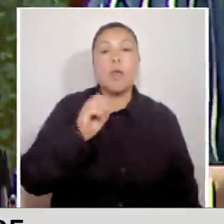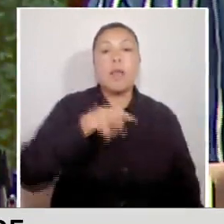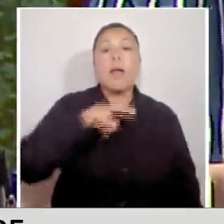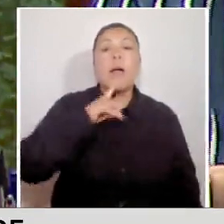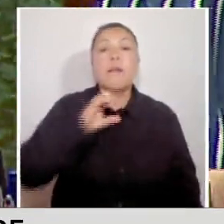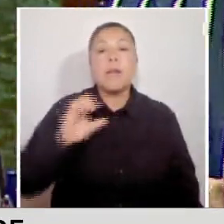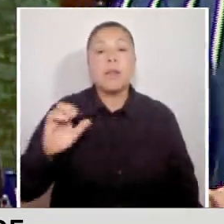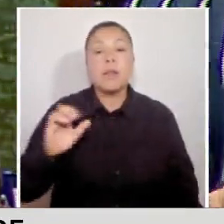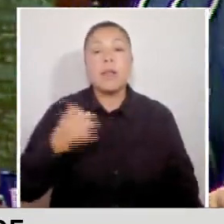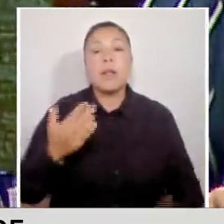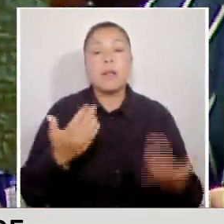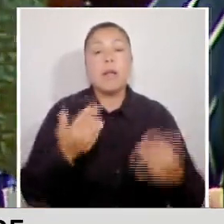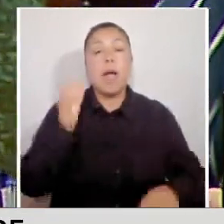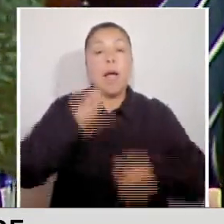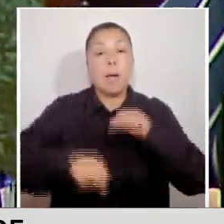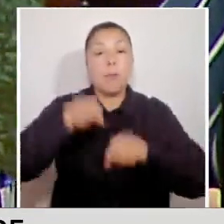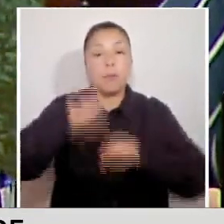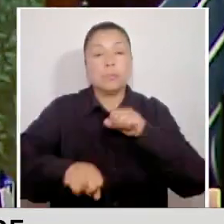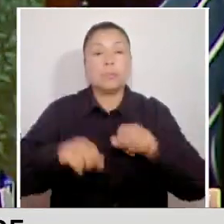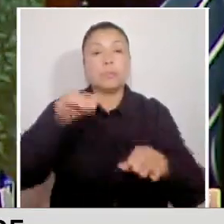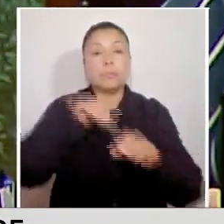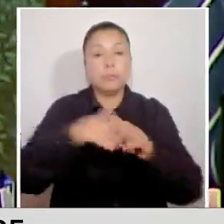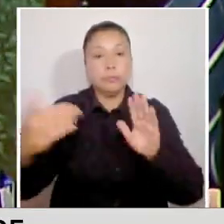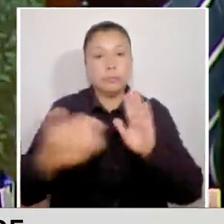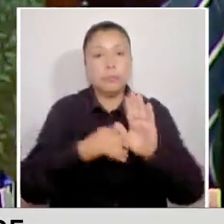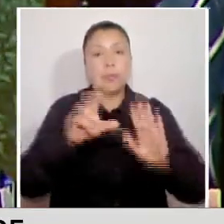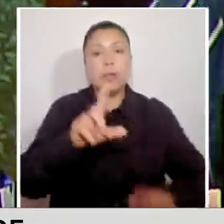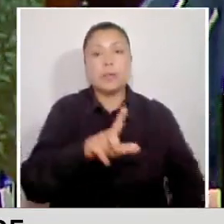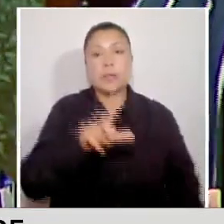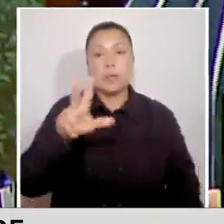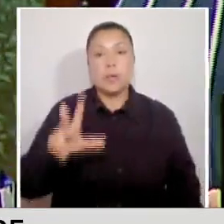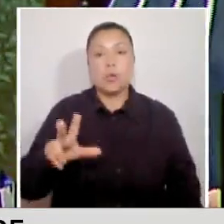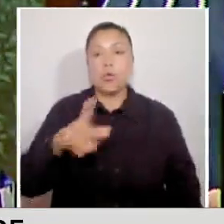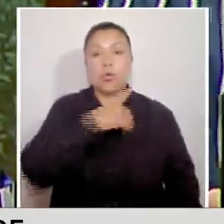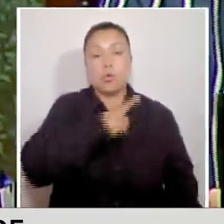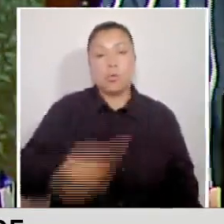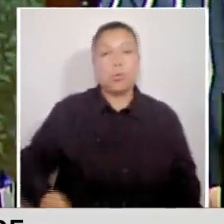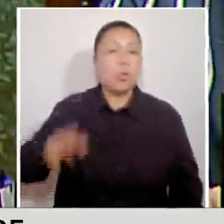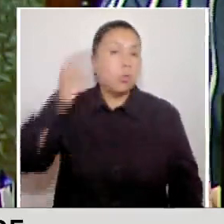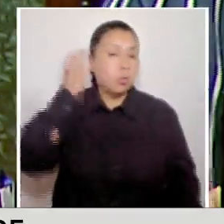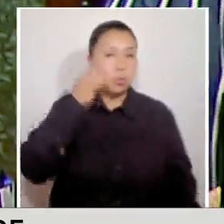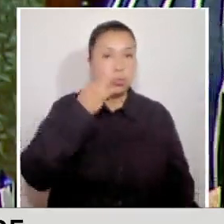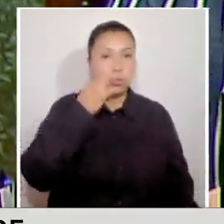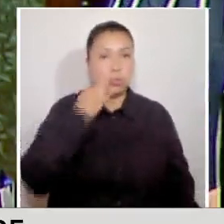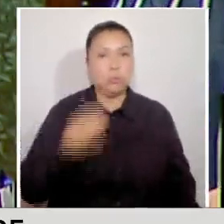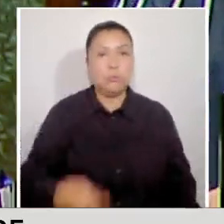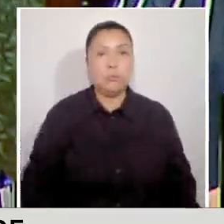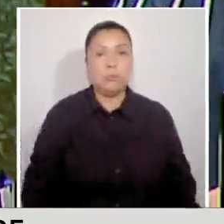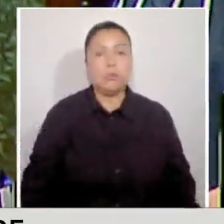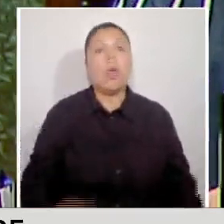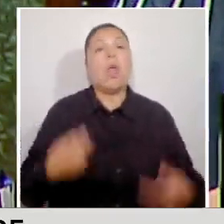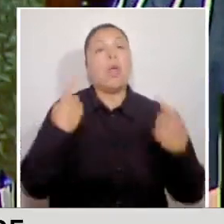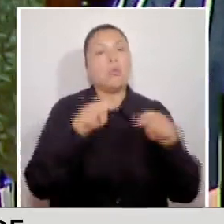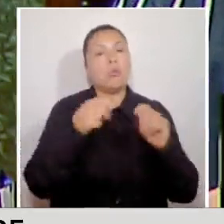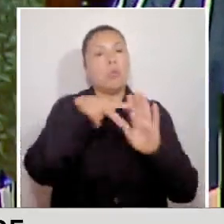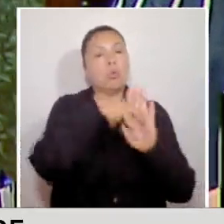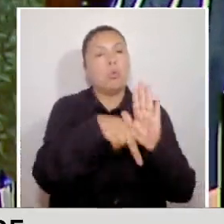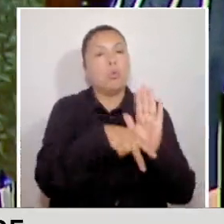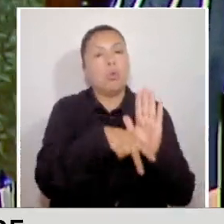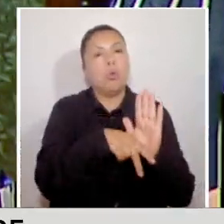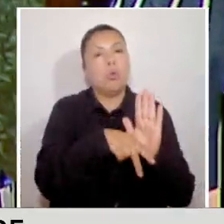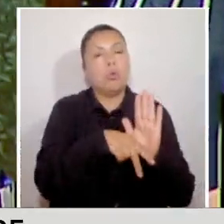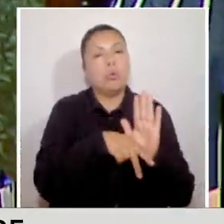requiere para su aprobación del voto favorable de 78 diputados y diputadas por tratarse una norma de Rango orgánico